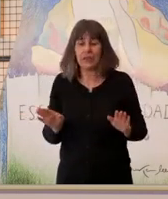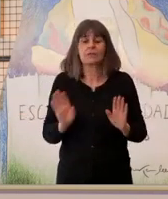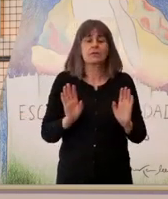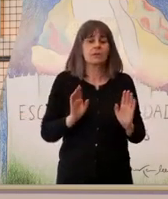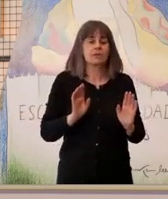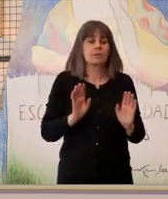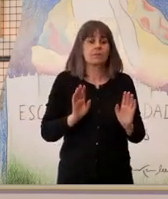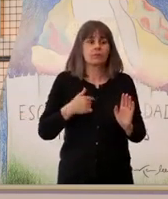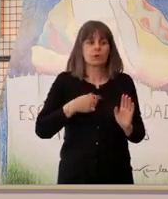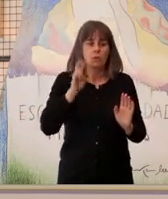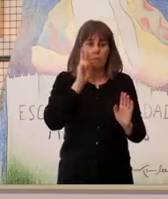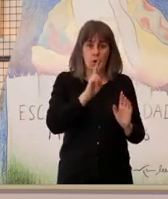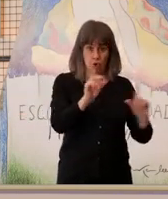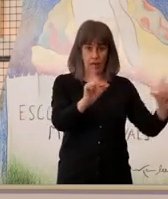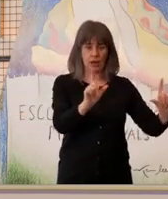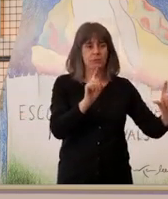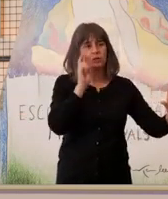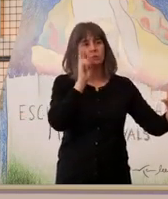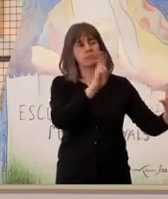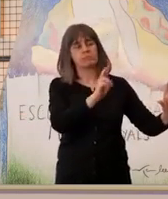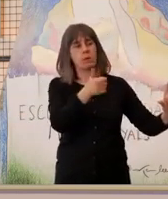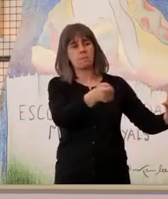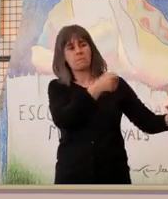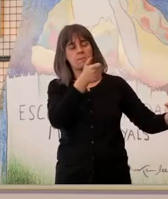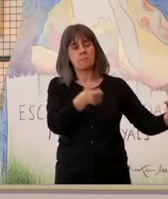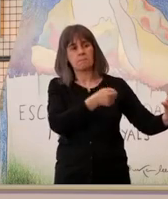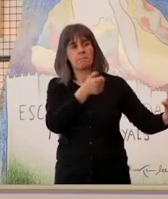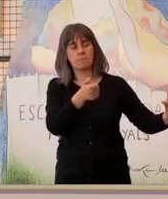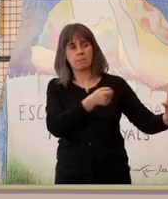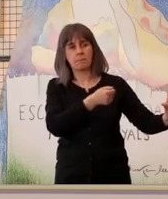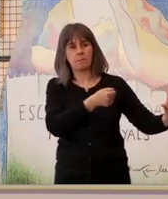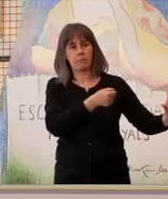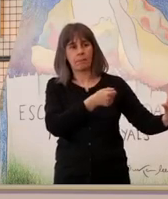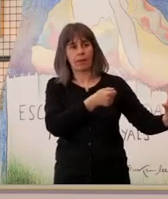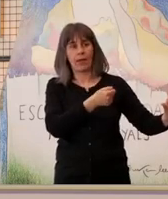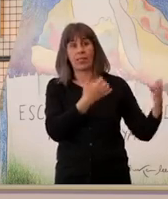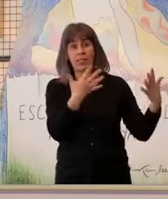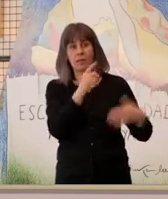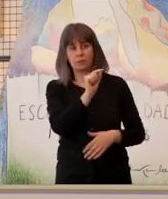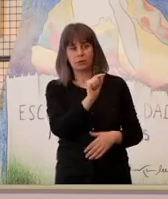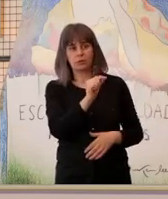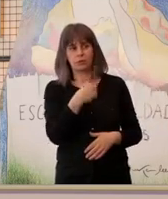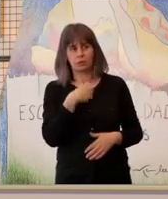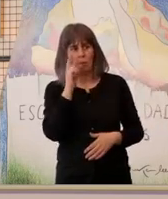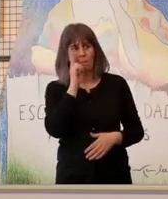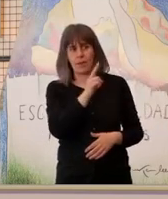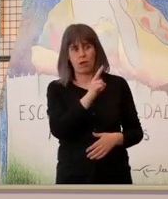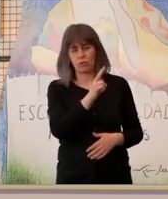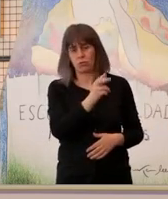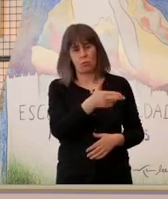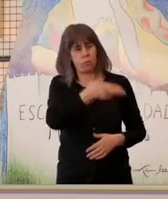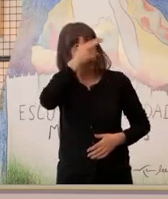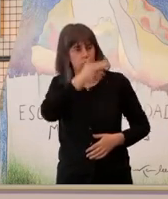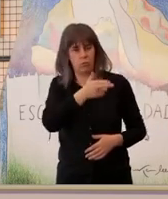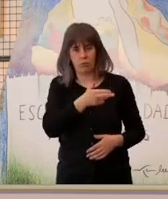televisión y hago un poco de zapping Pues resulta que en 10 minutos estoy segura de haber visto a alguien que dispara